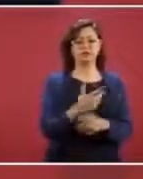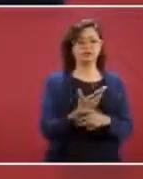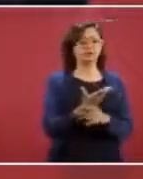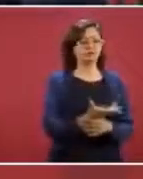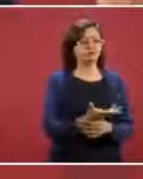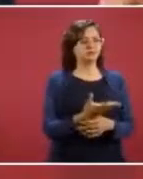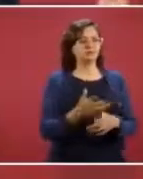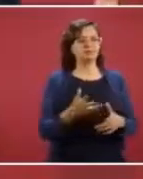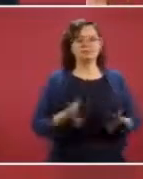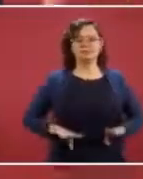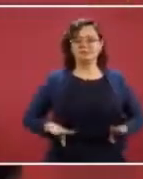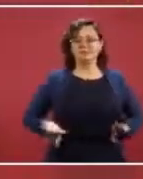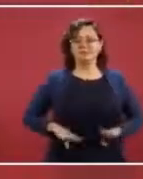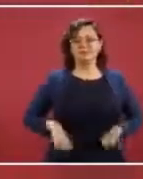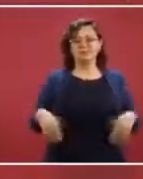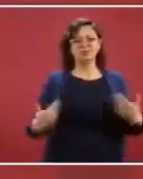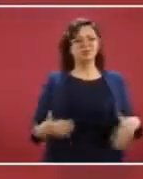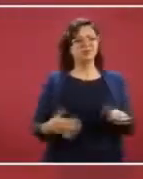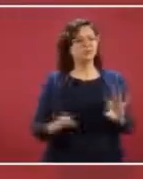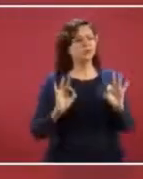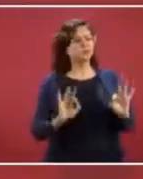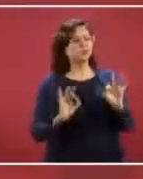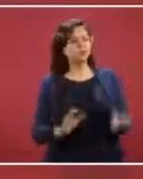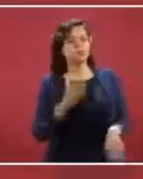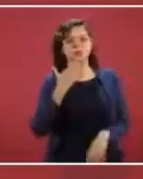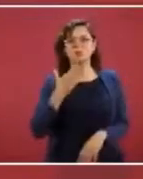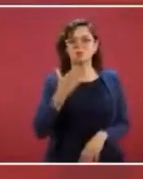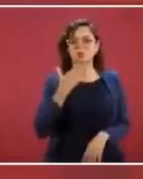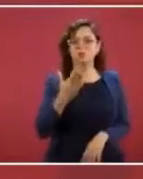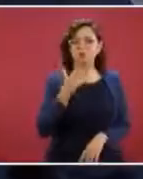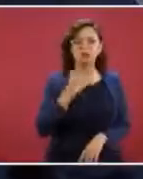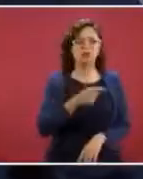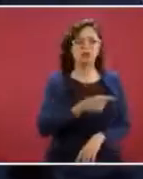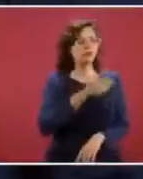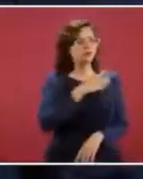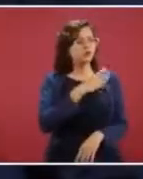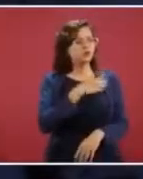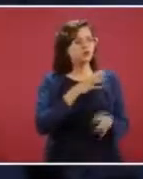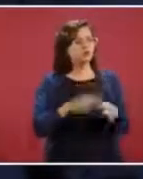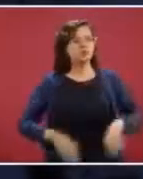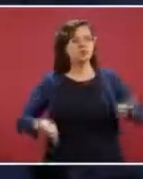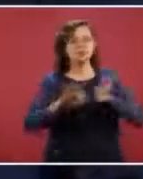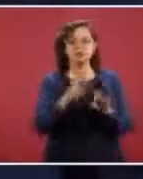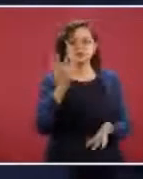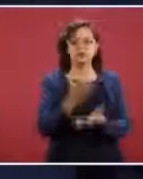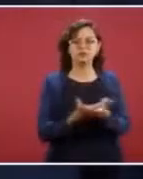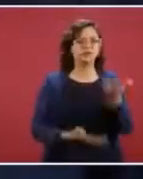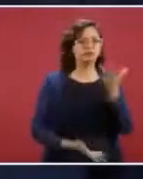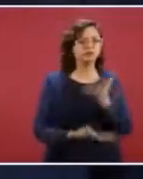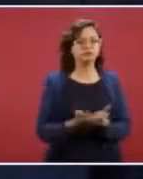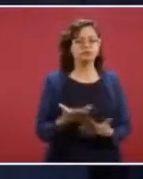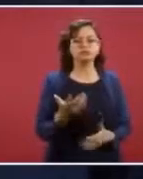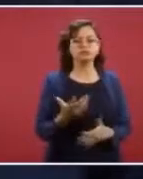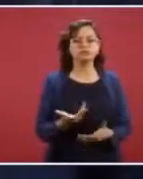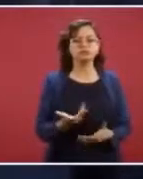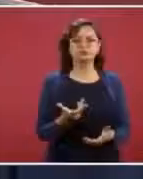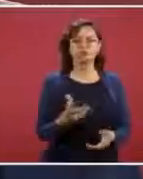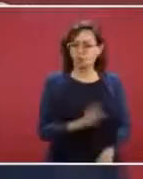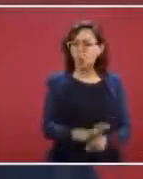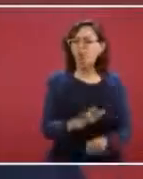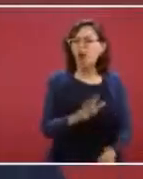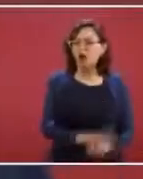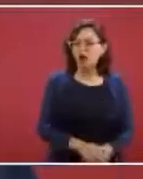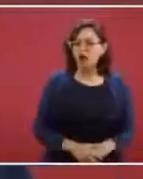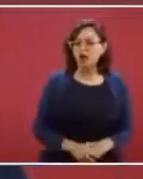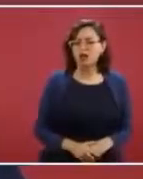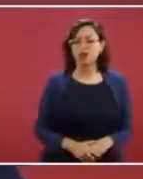cosas importantísimas. Al presidente Carranza se le debe